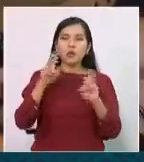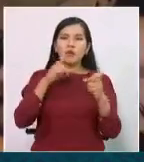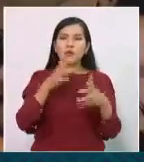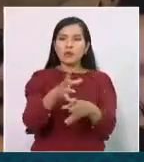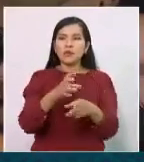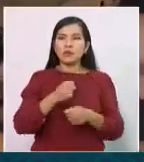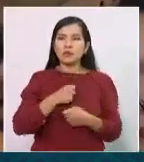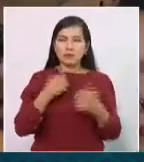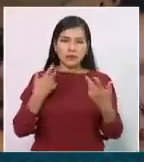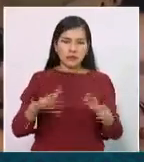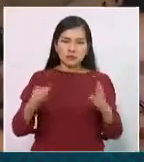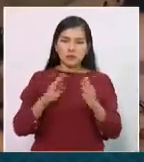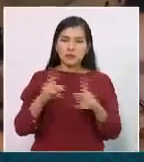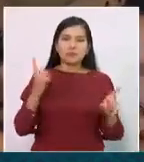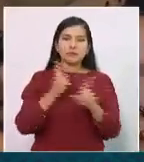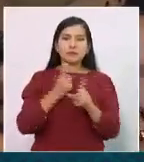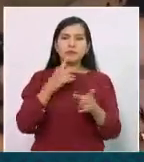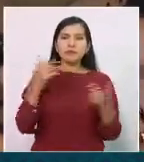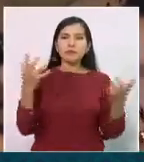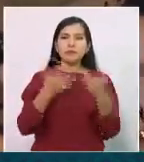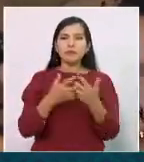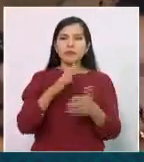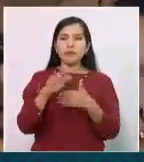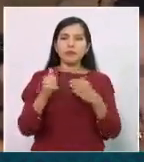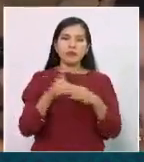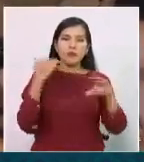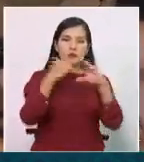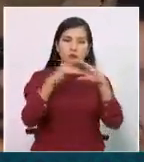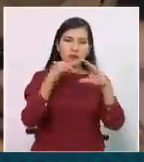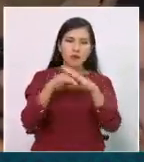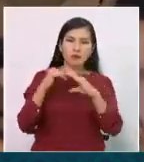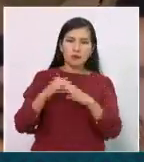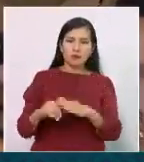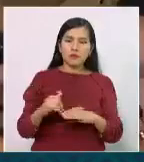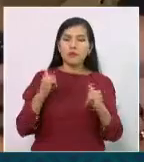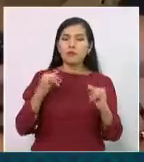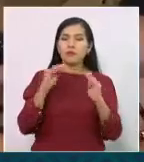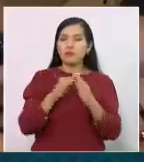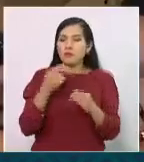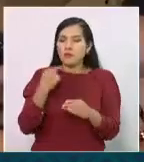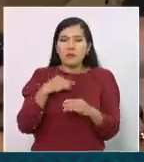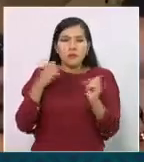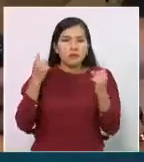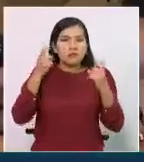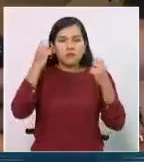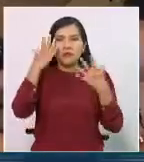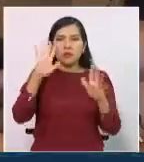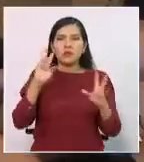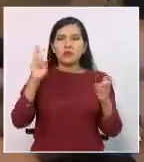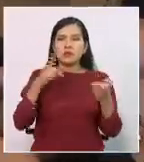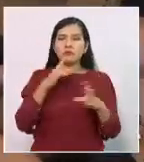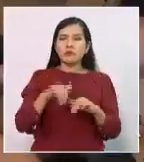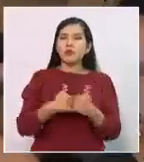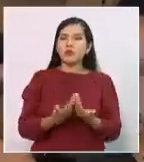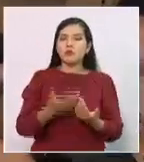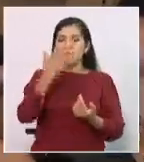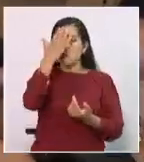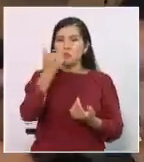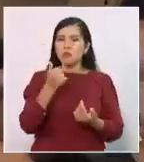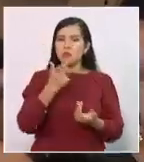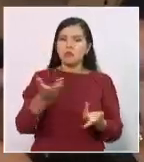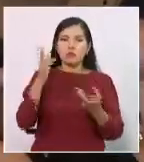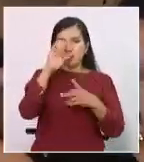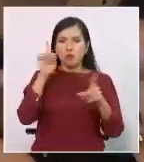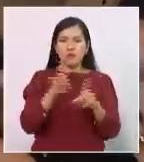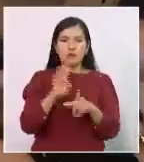recepción correspondiente a los documentos que se le ha enviado. No entendemos las razones, el por qué siguen. Estos hermanos se